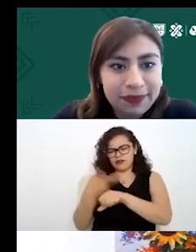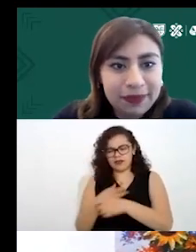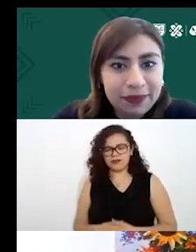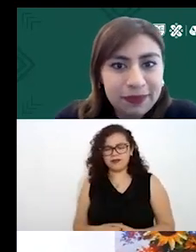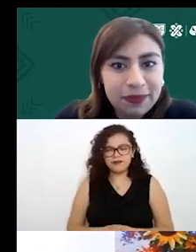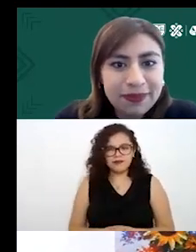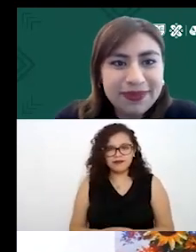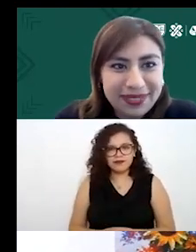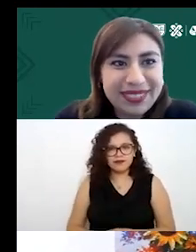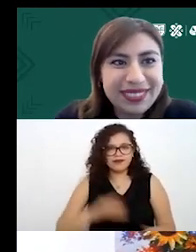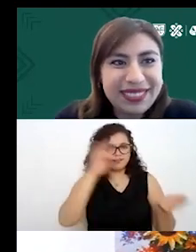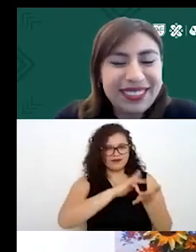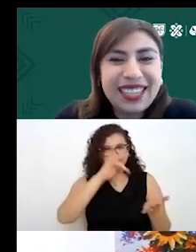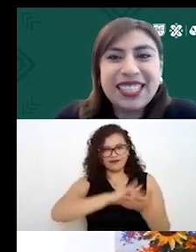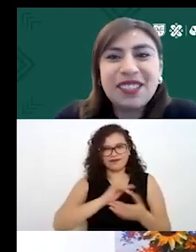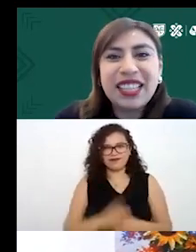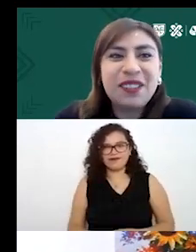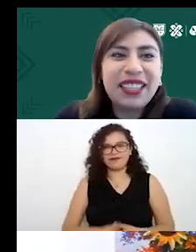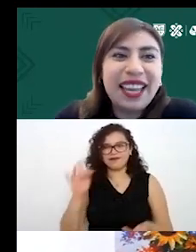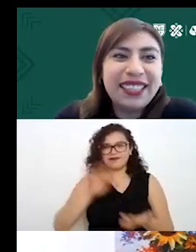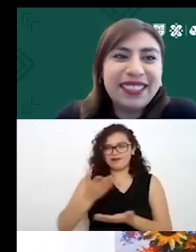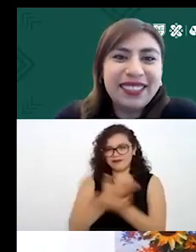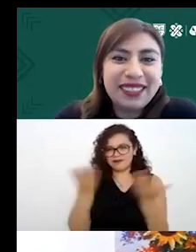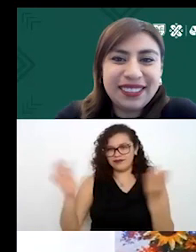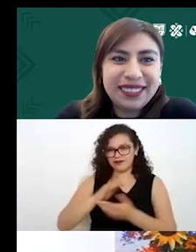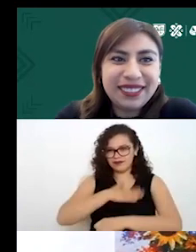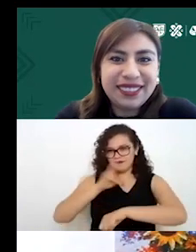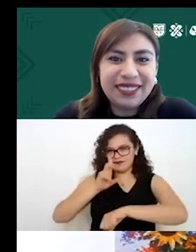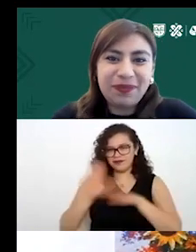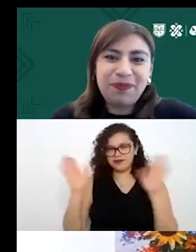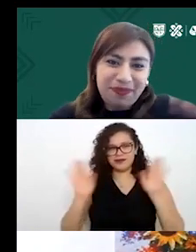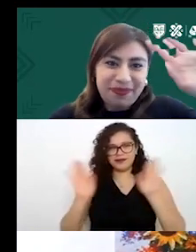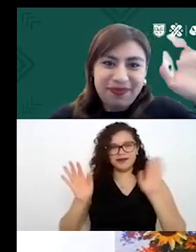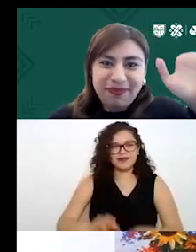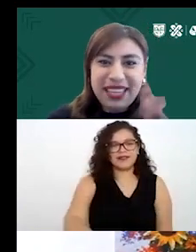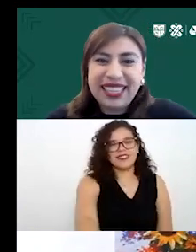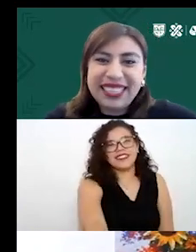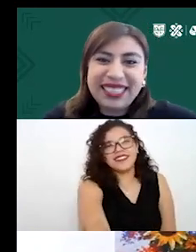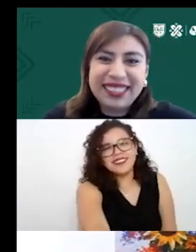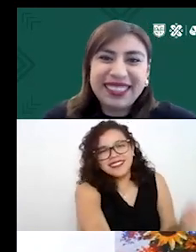Gracias. Gracias a ustedes. Buen día. Buen día. Gracias, bye.